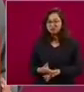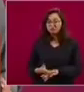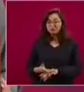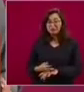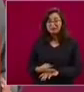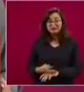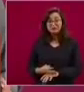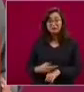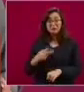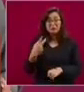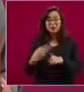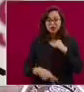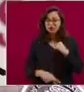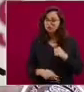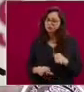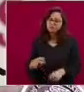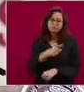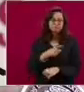riesgo,